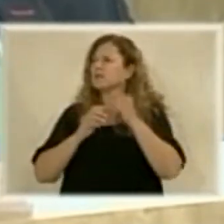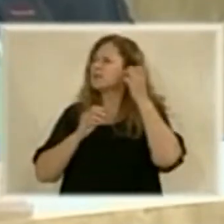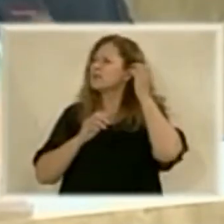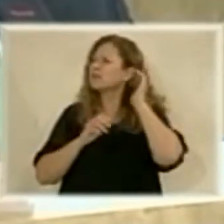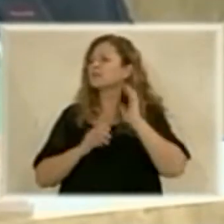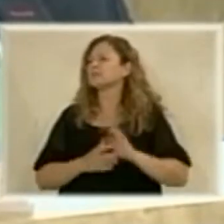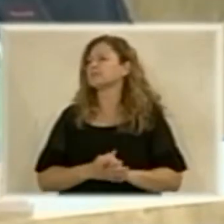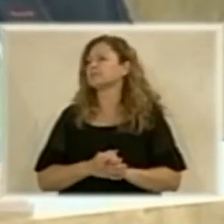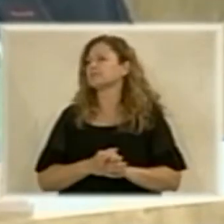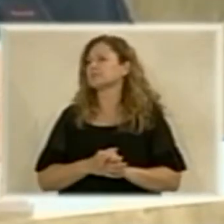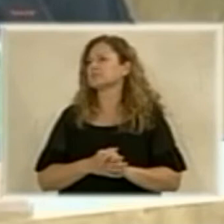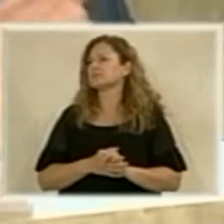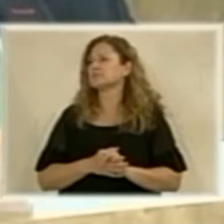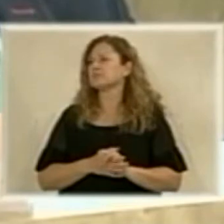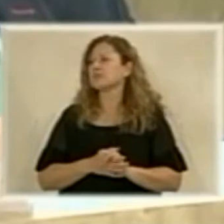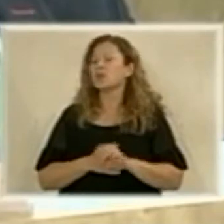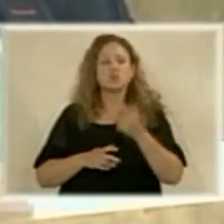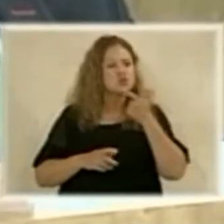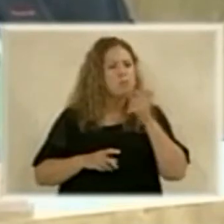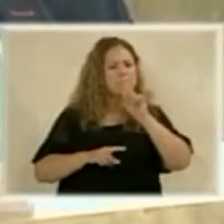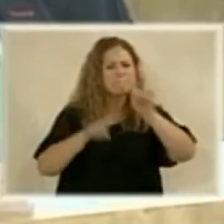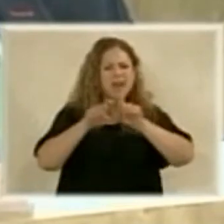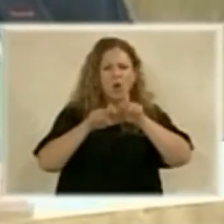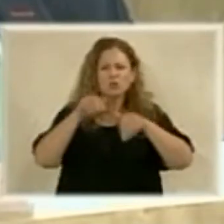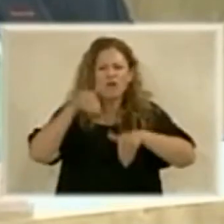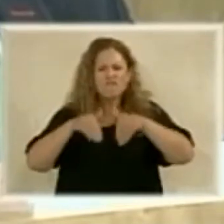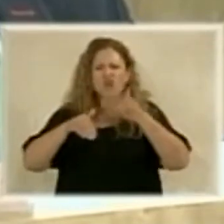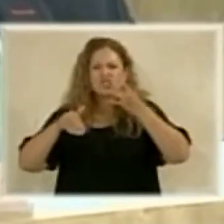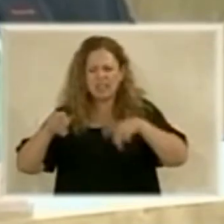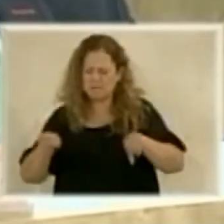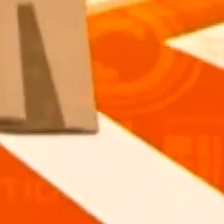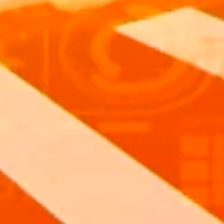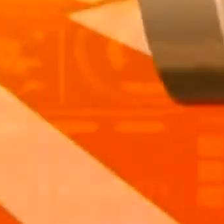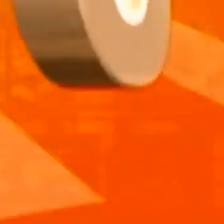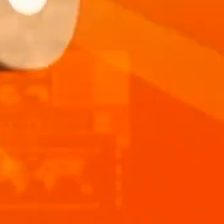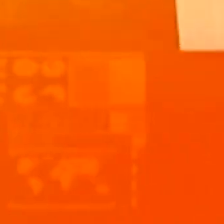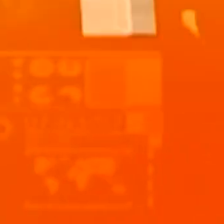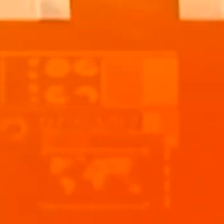segundo. ¿A quién votan? No me importa.